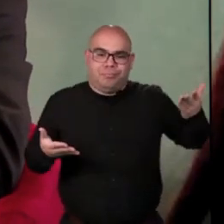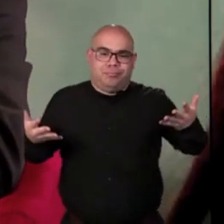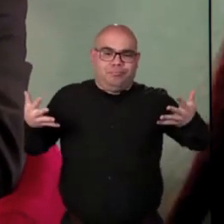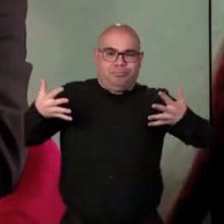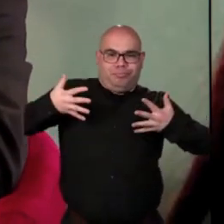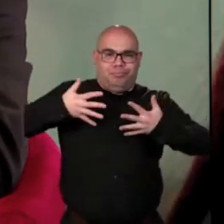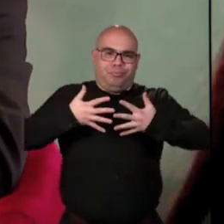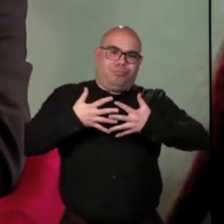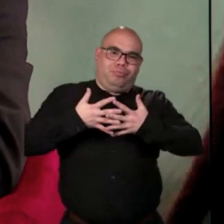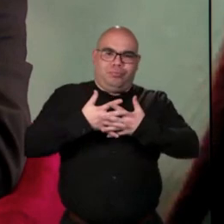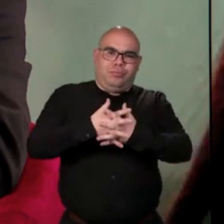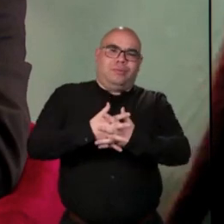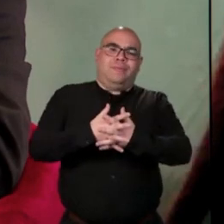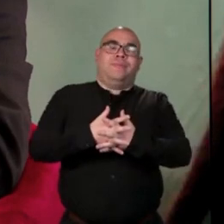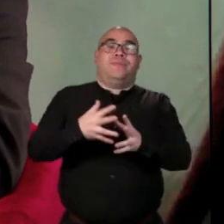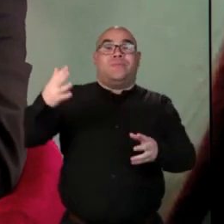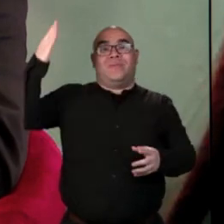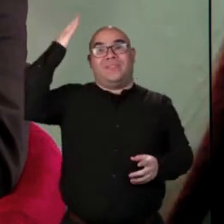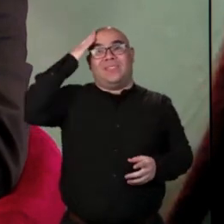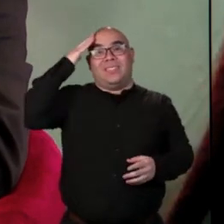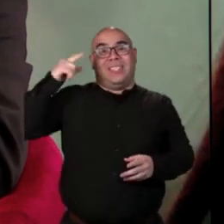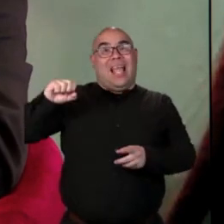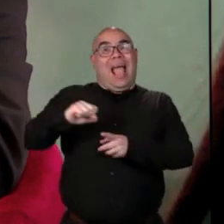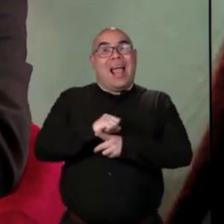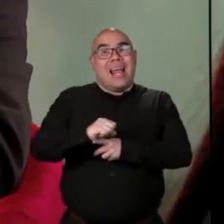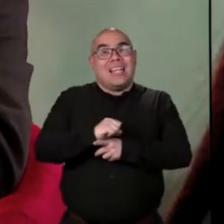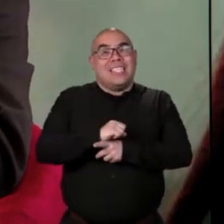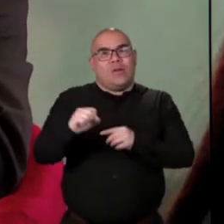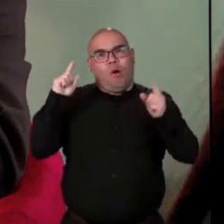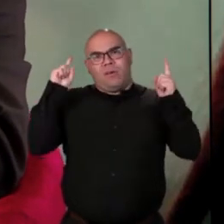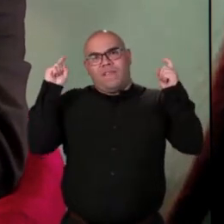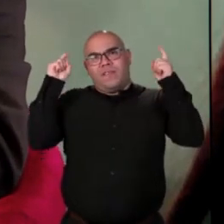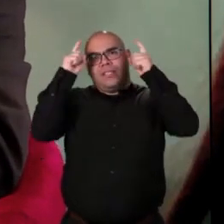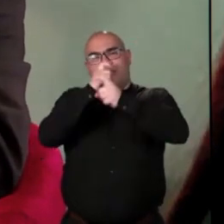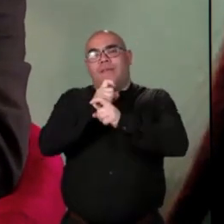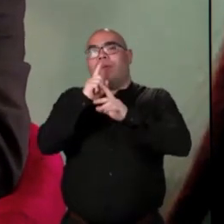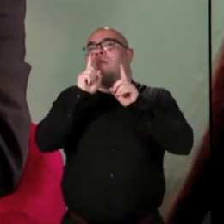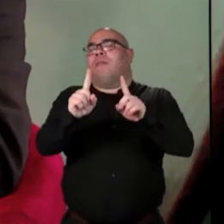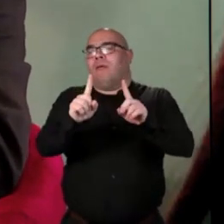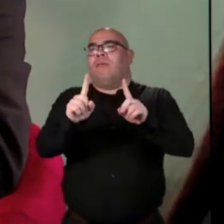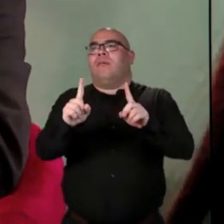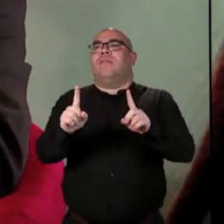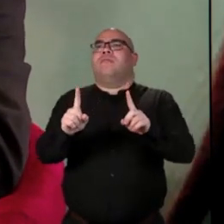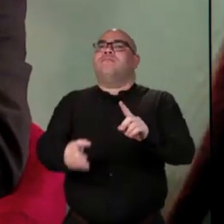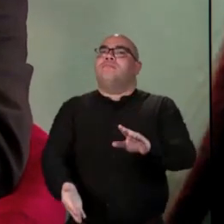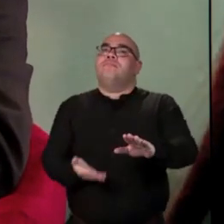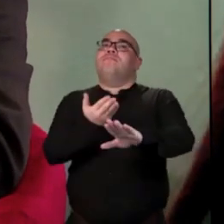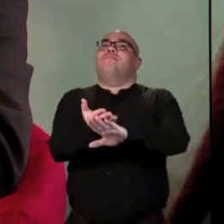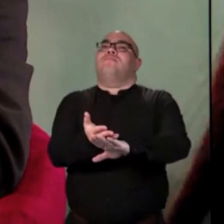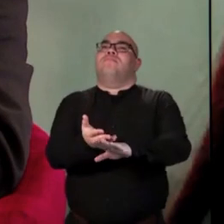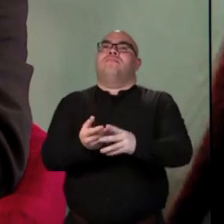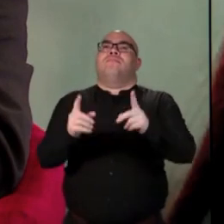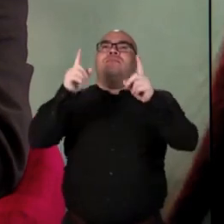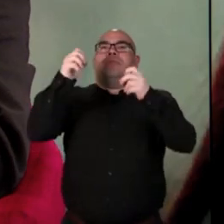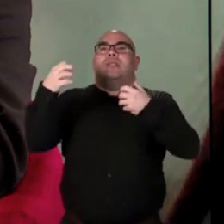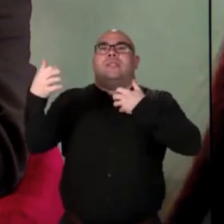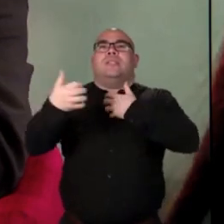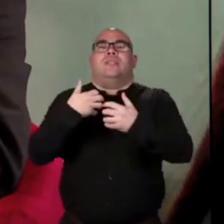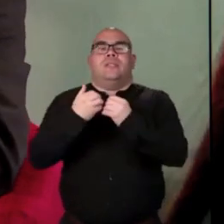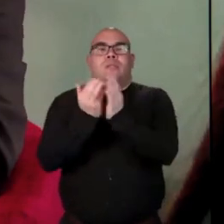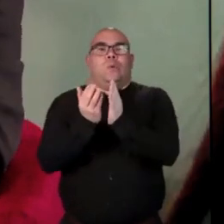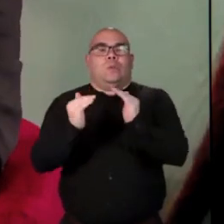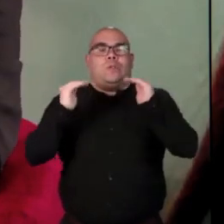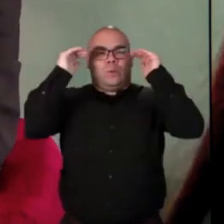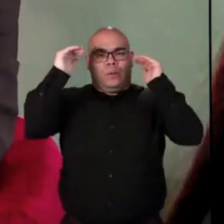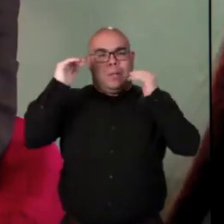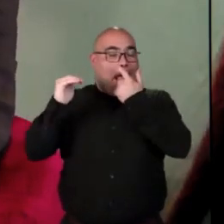lograr finalmente que a partir de ese ejercicio de reflexión diéramos origen a nuevas opciones para el sistema de educación superior, más